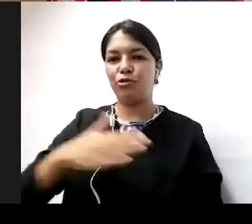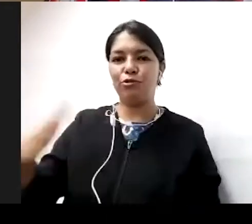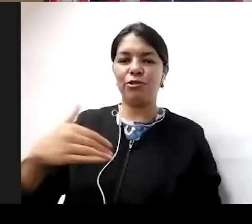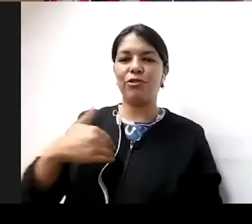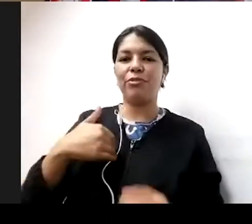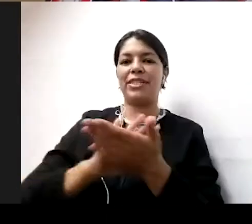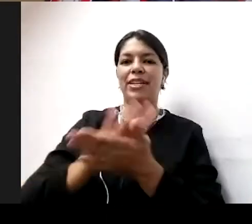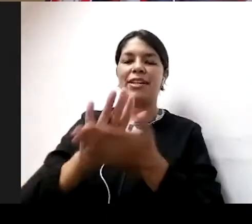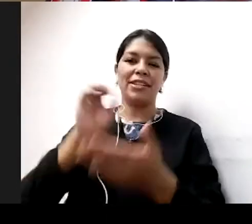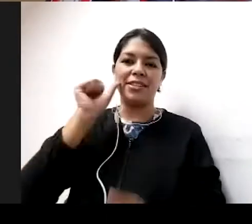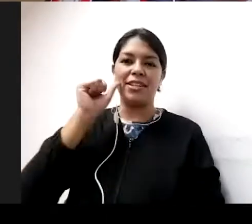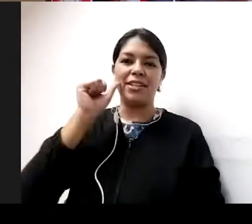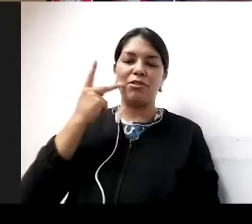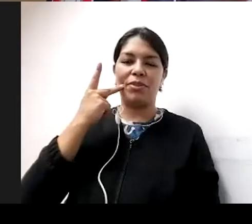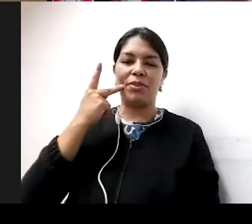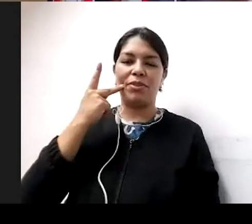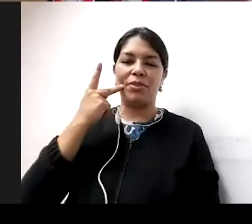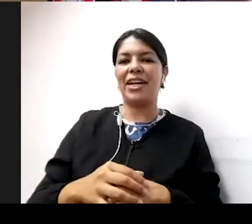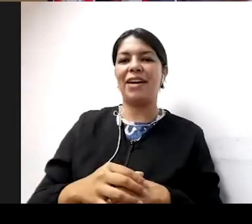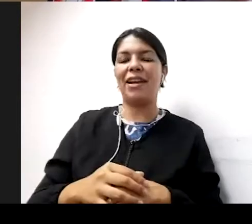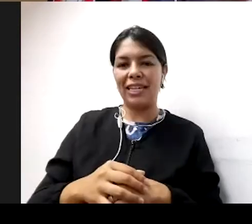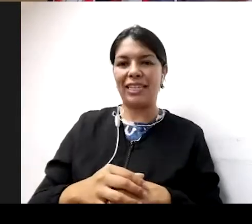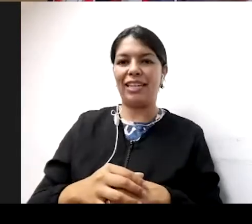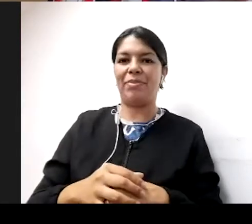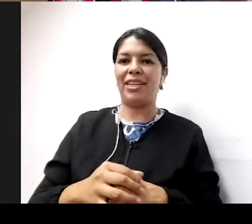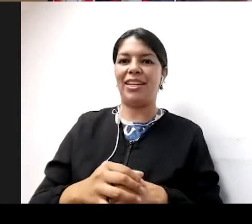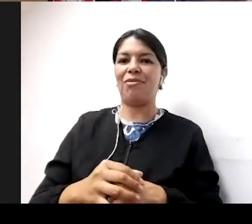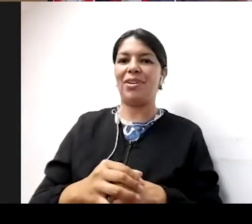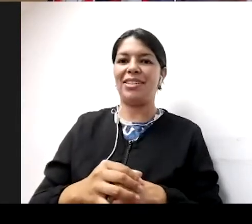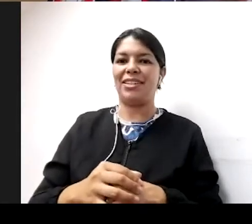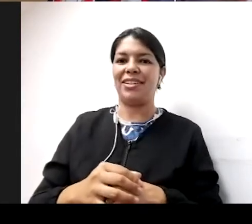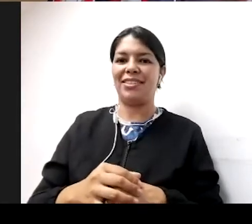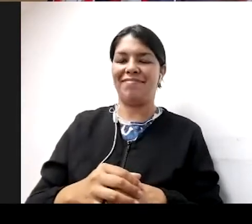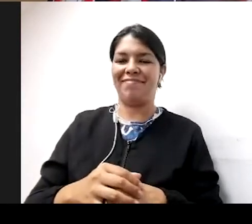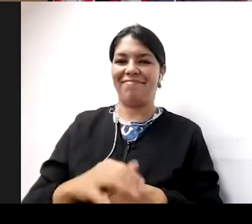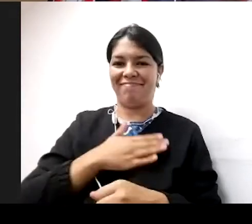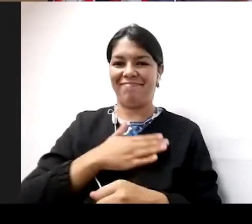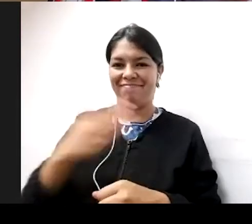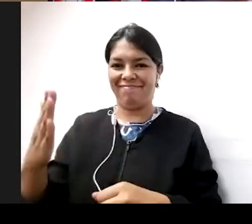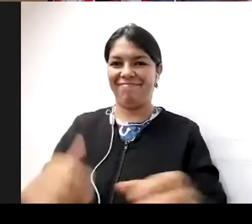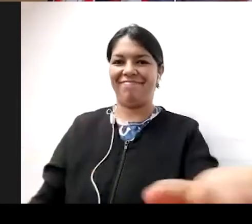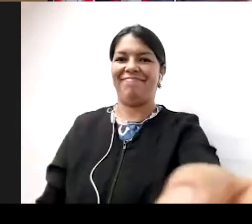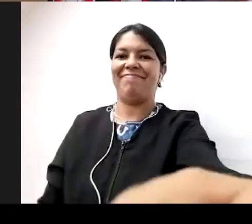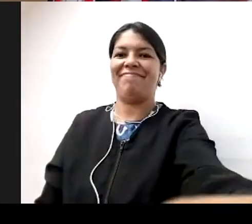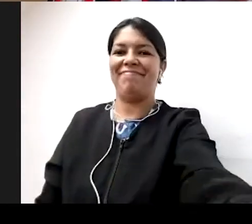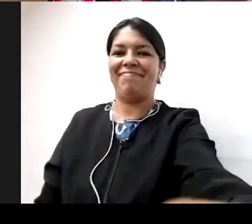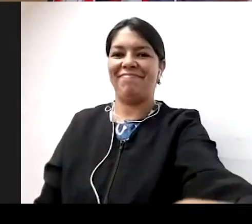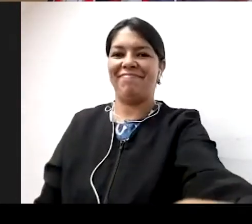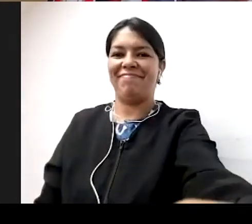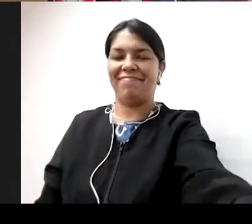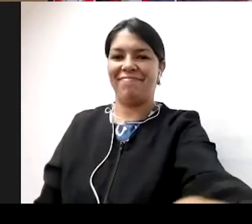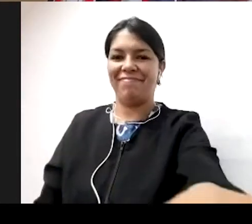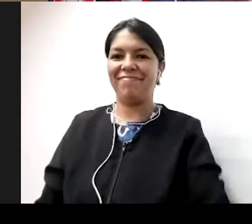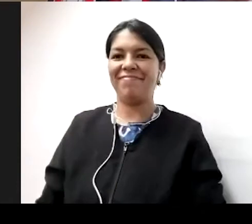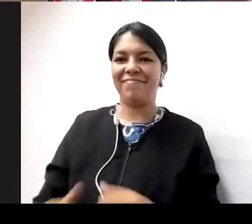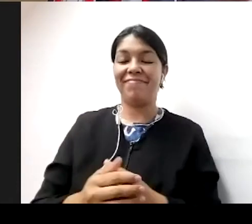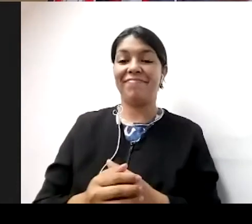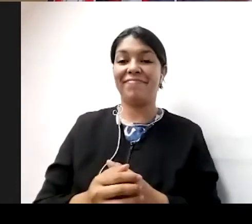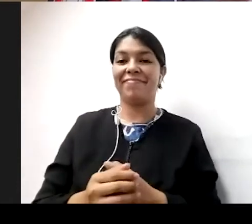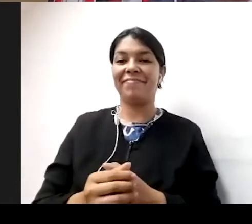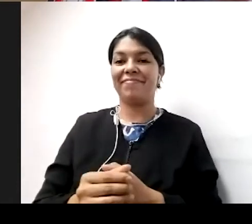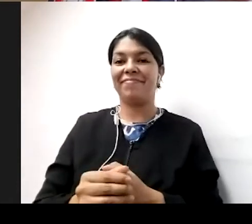Mucho gusto, mi seña es esta. Mi nombre es Patricia Ávila, intérprete de lengua de señas. Hoy hablaremos de un tema